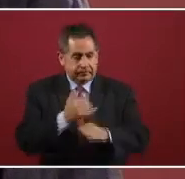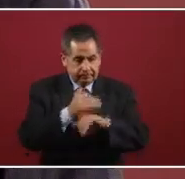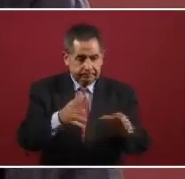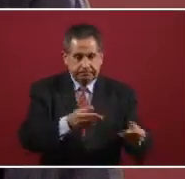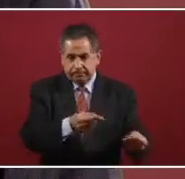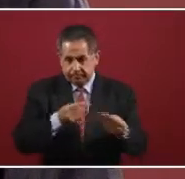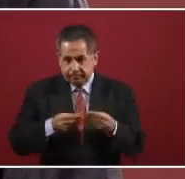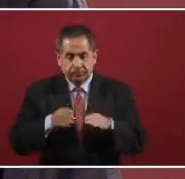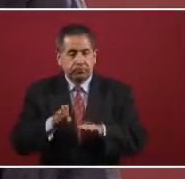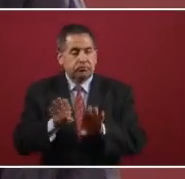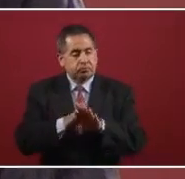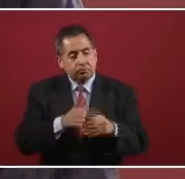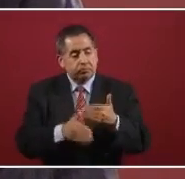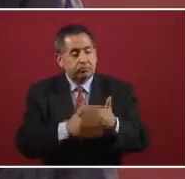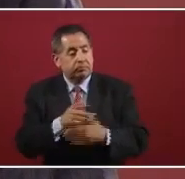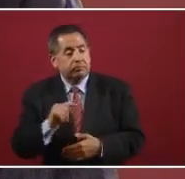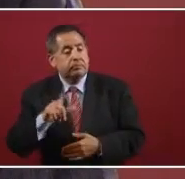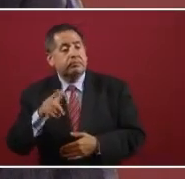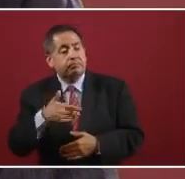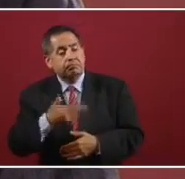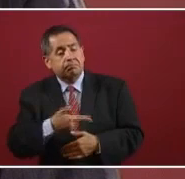informes sobre el avance,